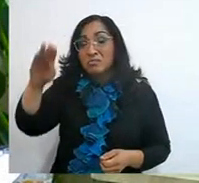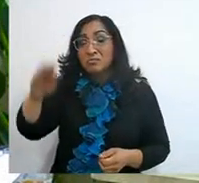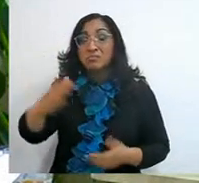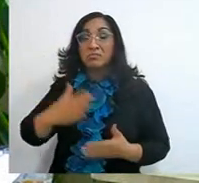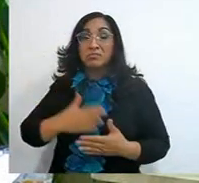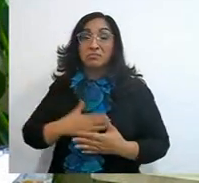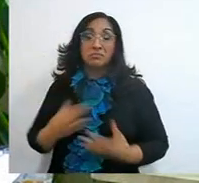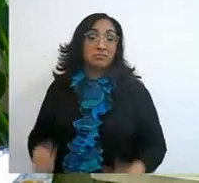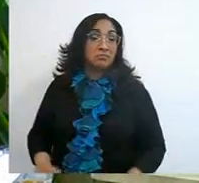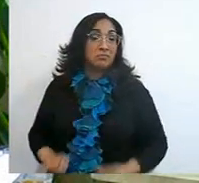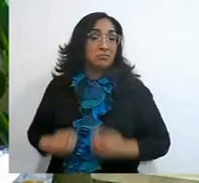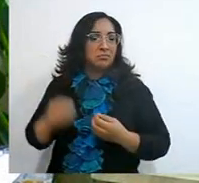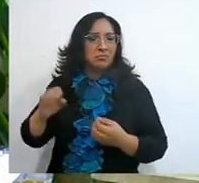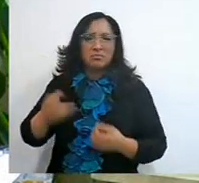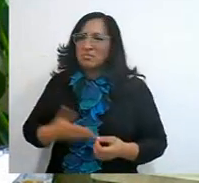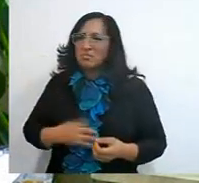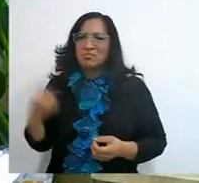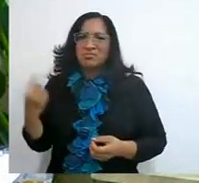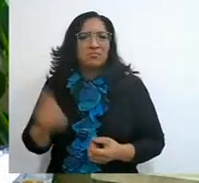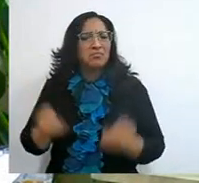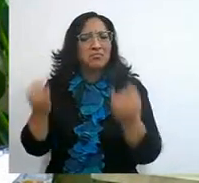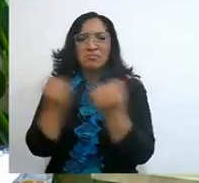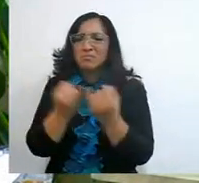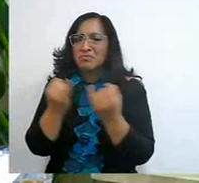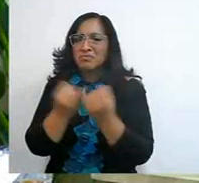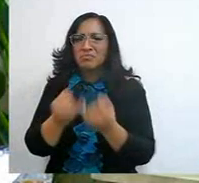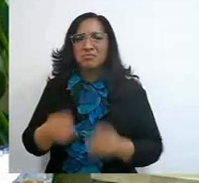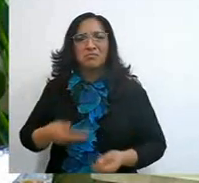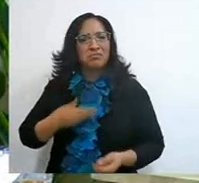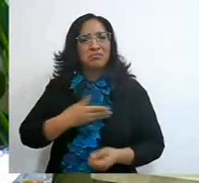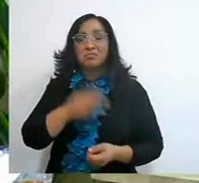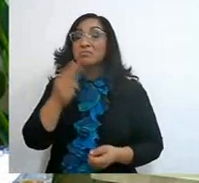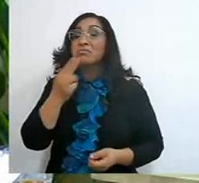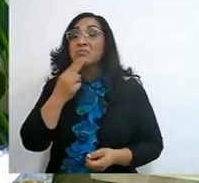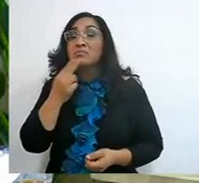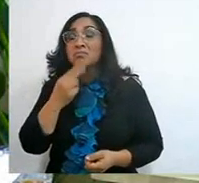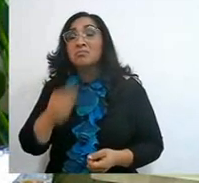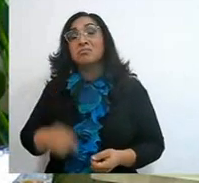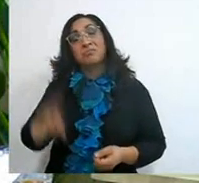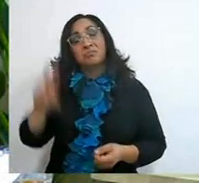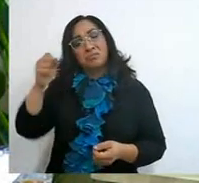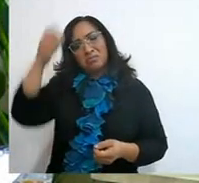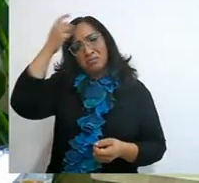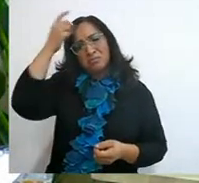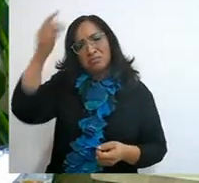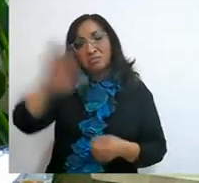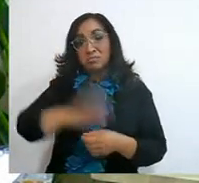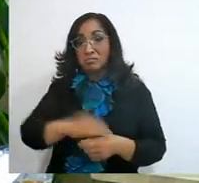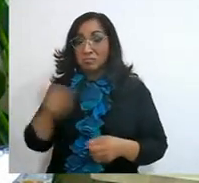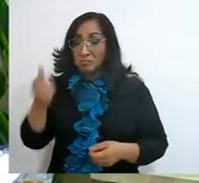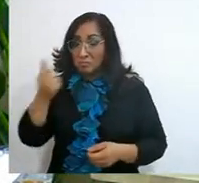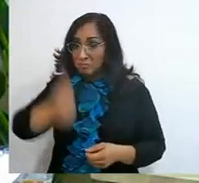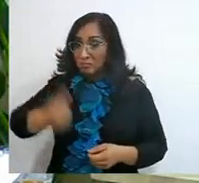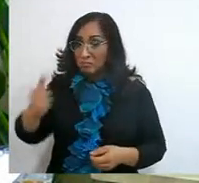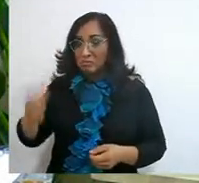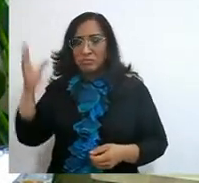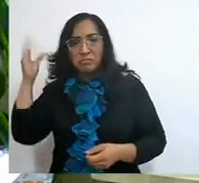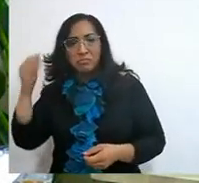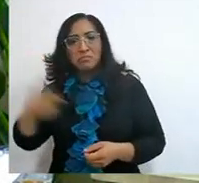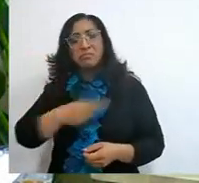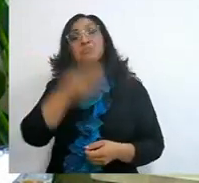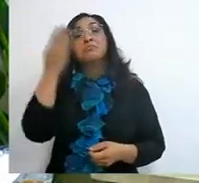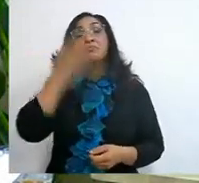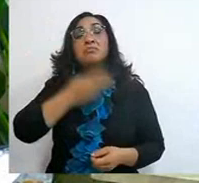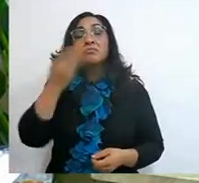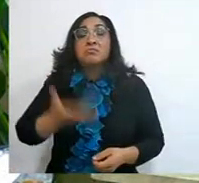mí sin Dios no tiene sentido. No sirvo para nada sin Dios. Y qué bueno que cada vez que oigo su palabra,